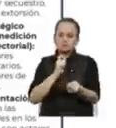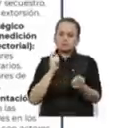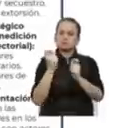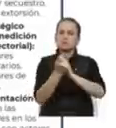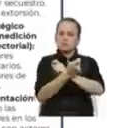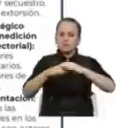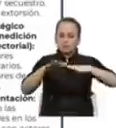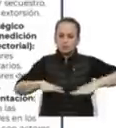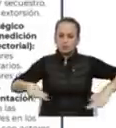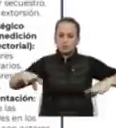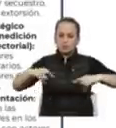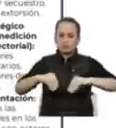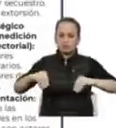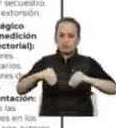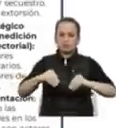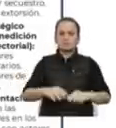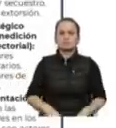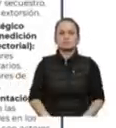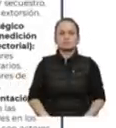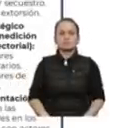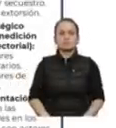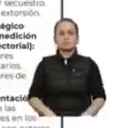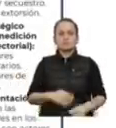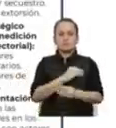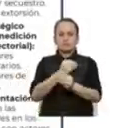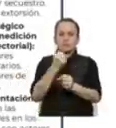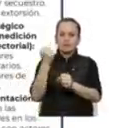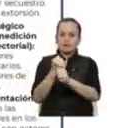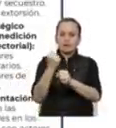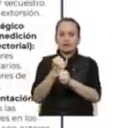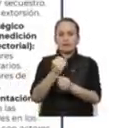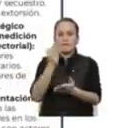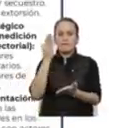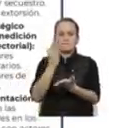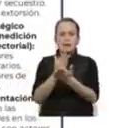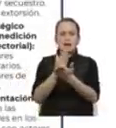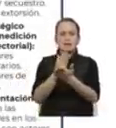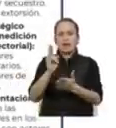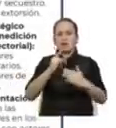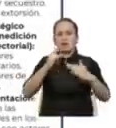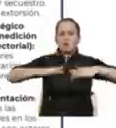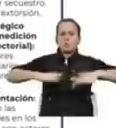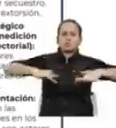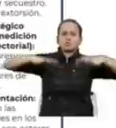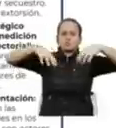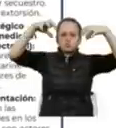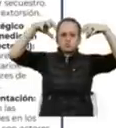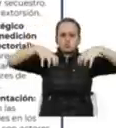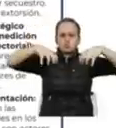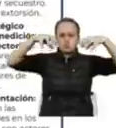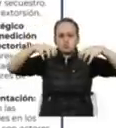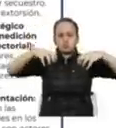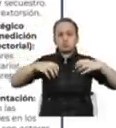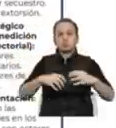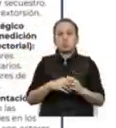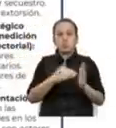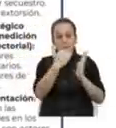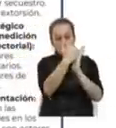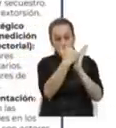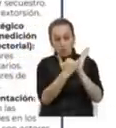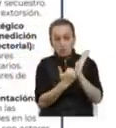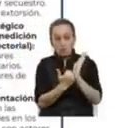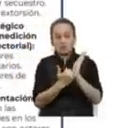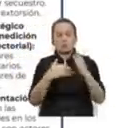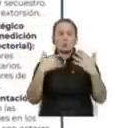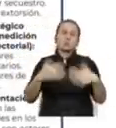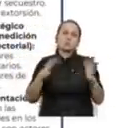de los territorios, para la gestión del riesgo de desastres, una verdadera política